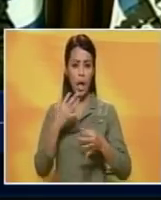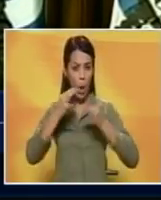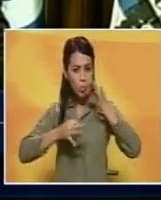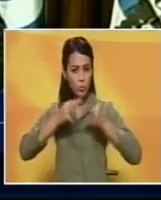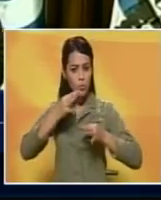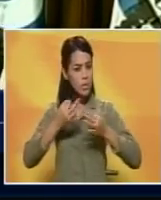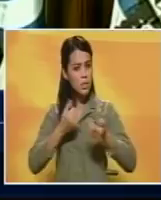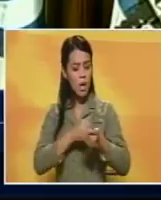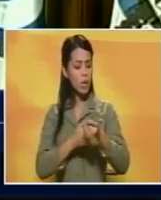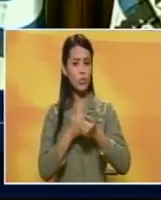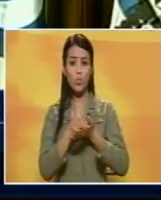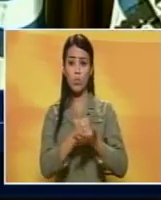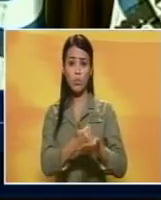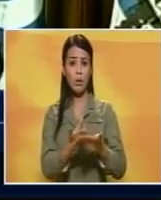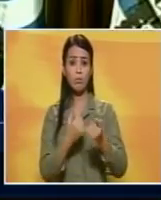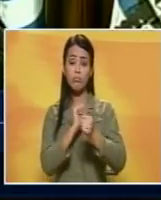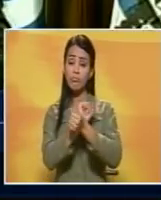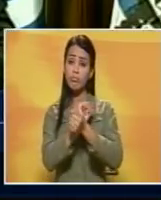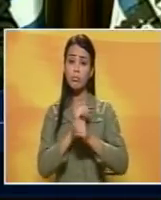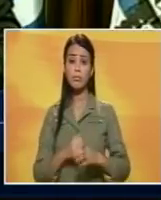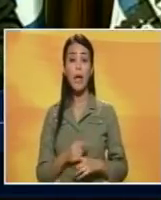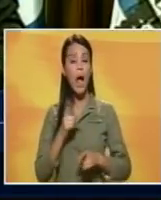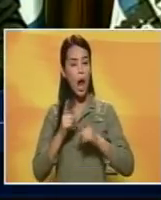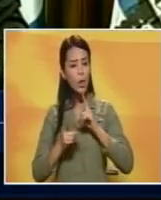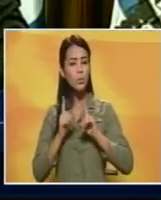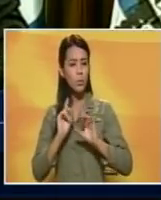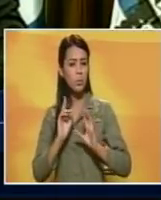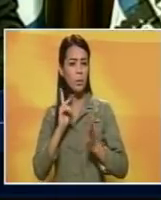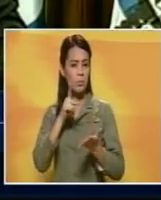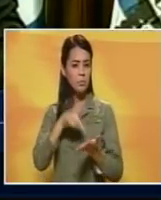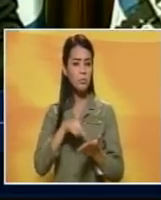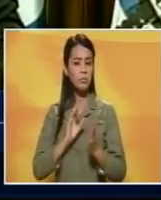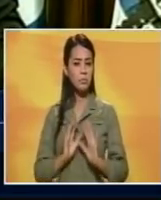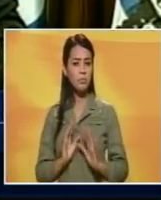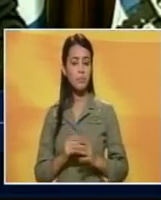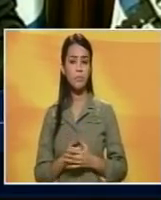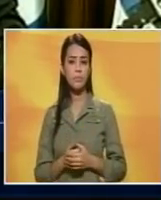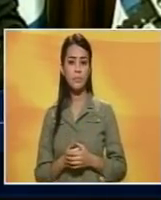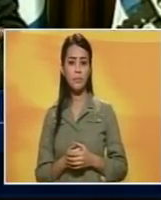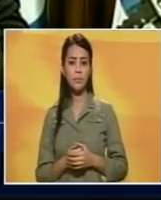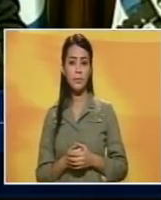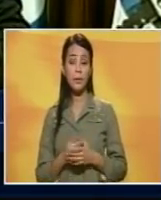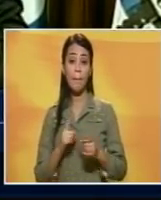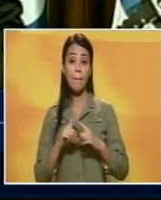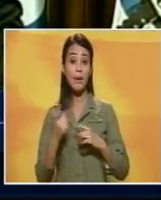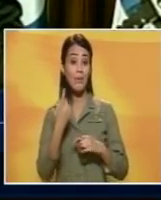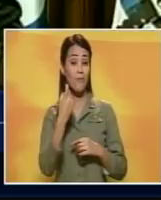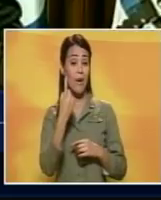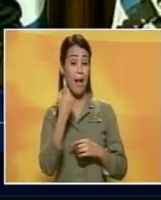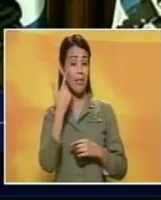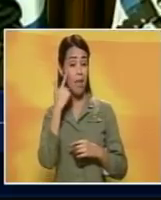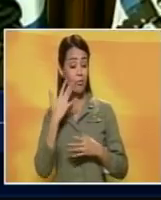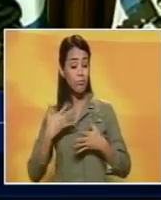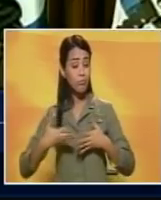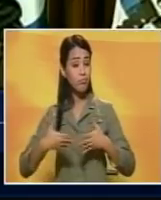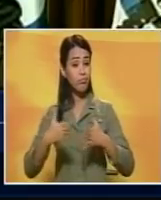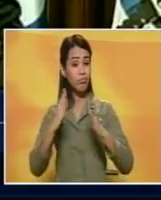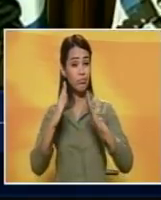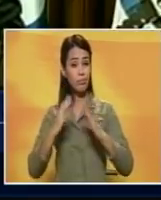colaboren. Algunos están colaborando, pero nosotros pensamos que todavía queda un largo camino por